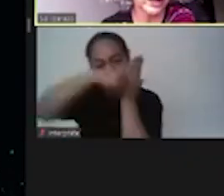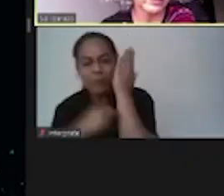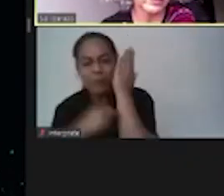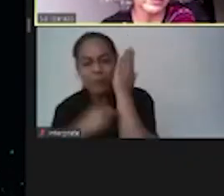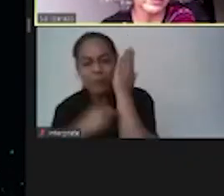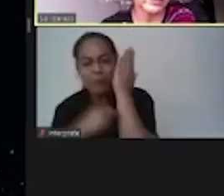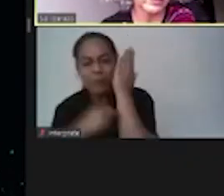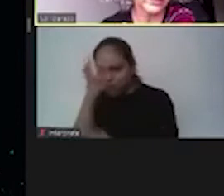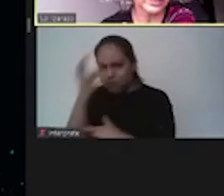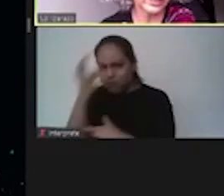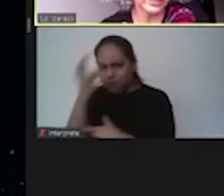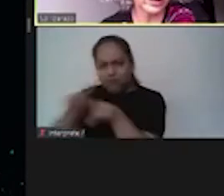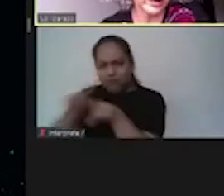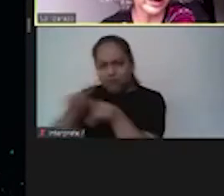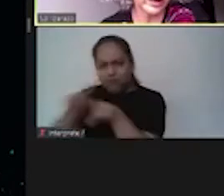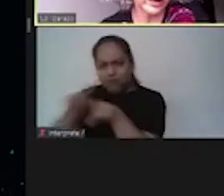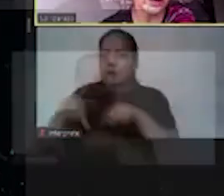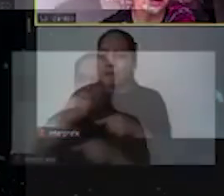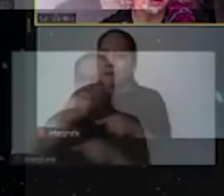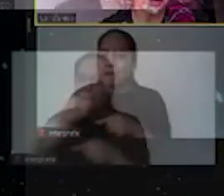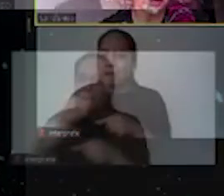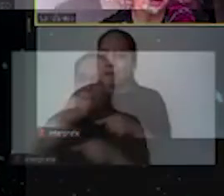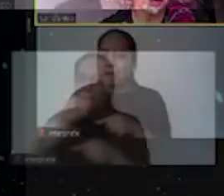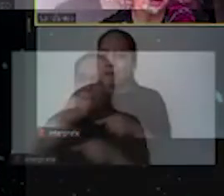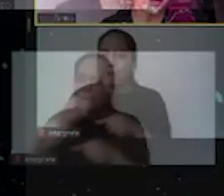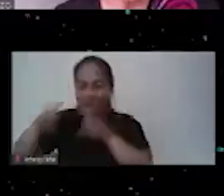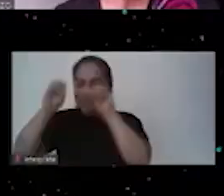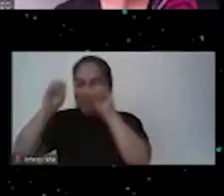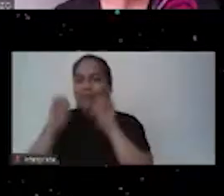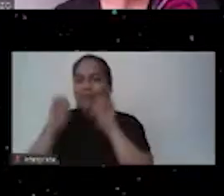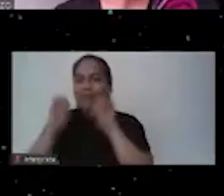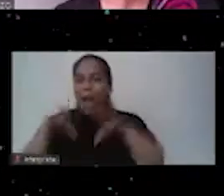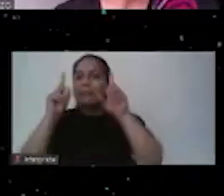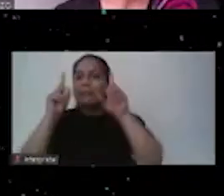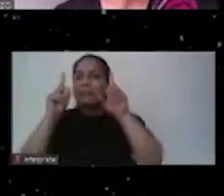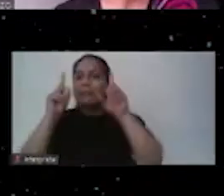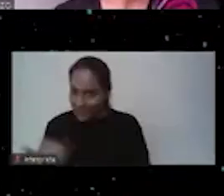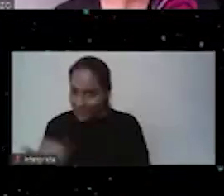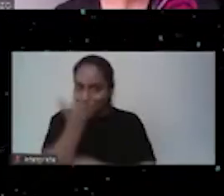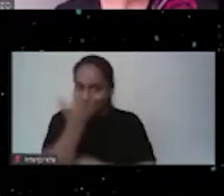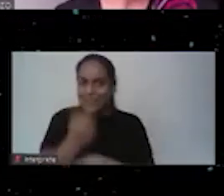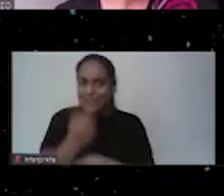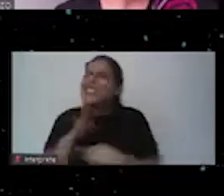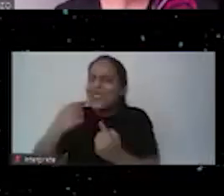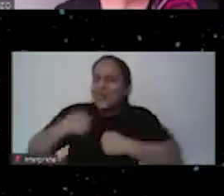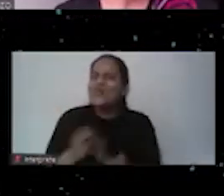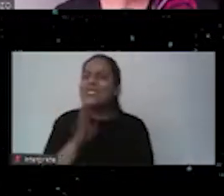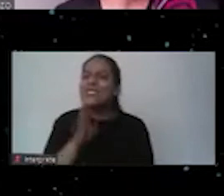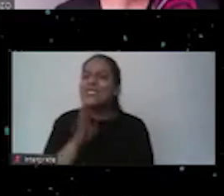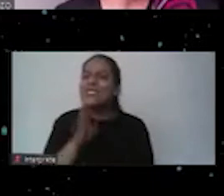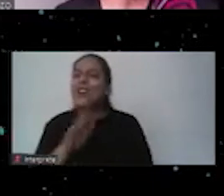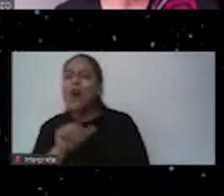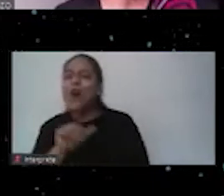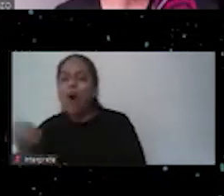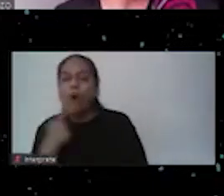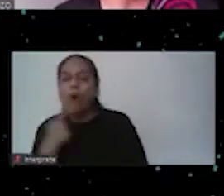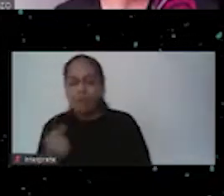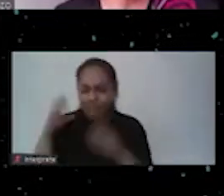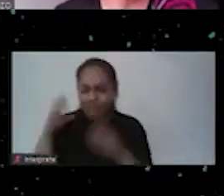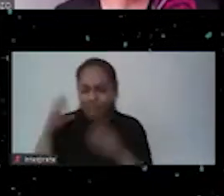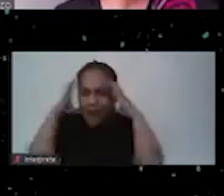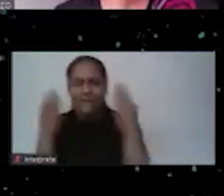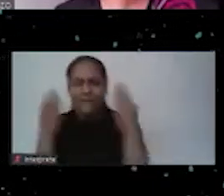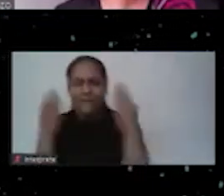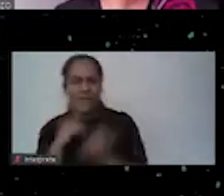flores, soy un mago. ¿Quién sino yo inflama la cabeza fría con humo? Soy